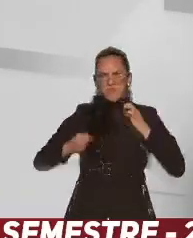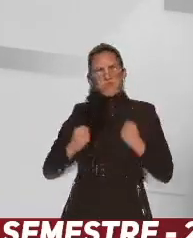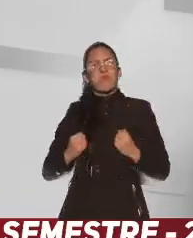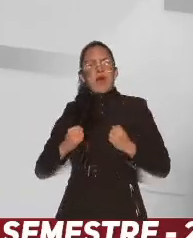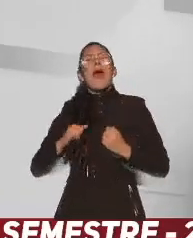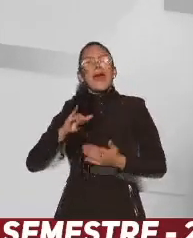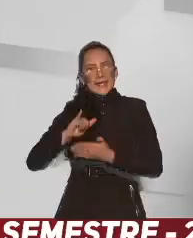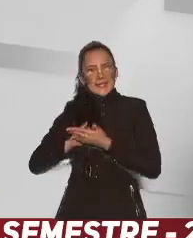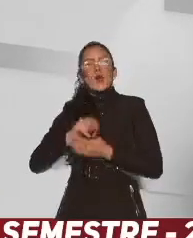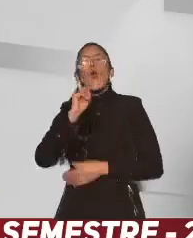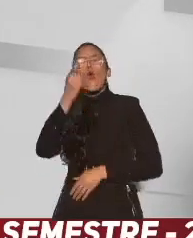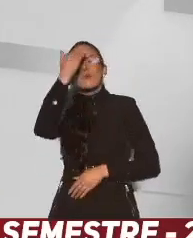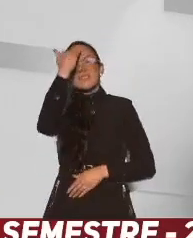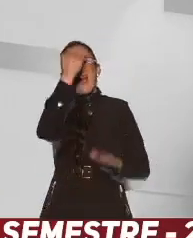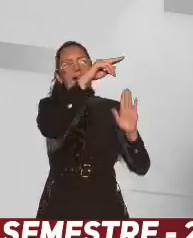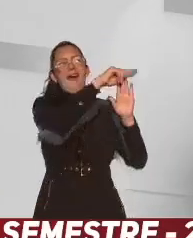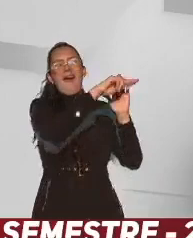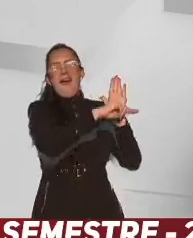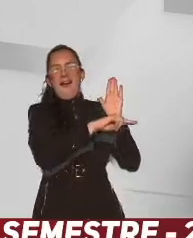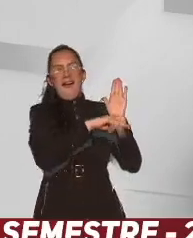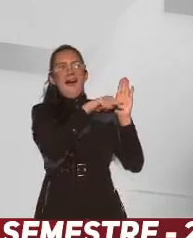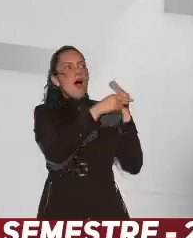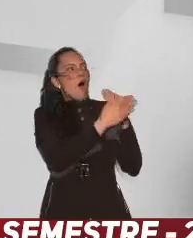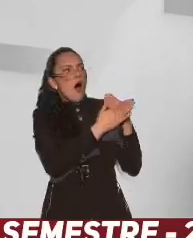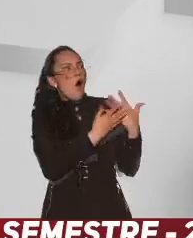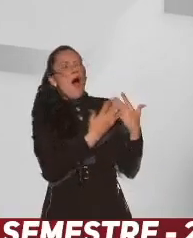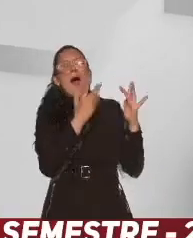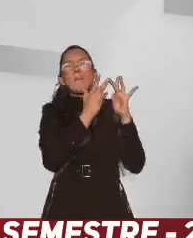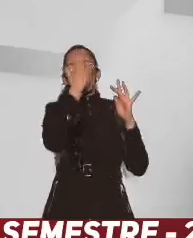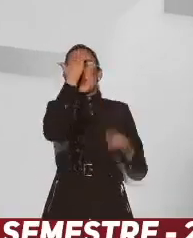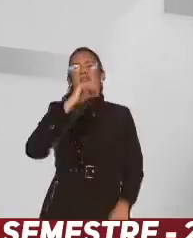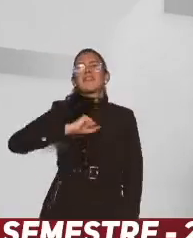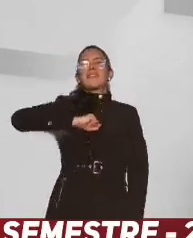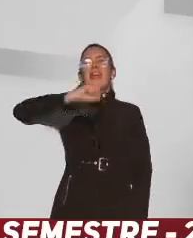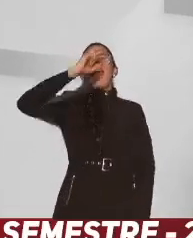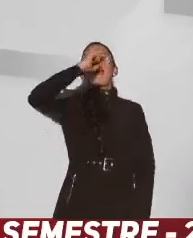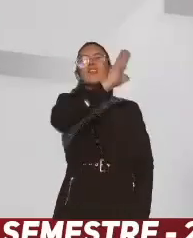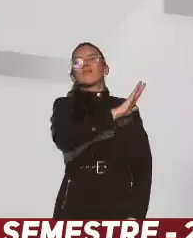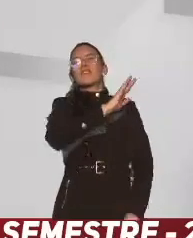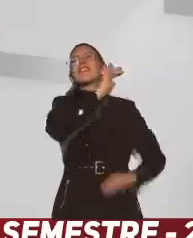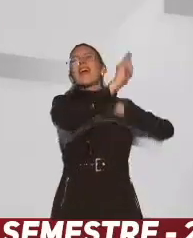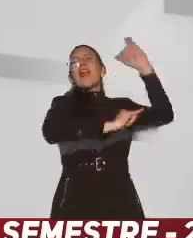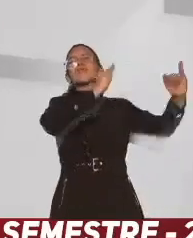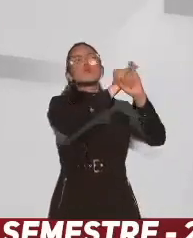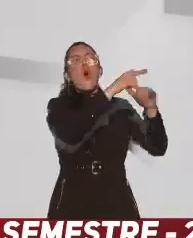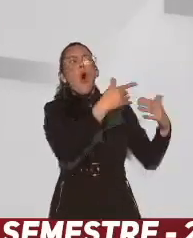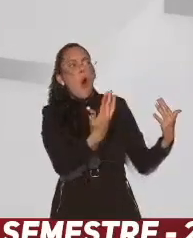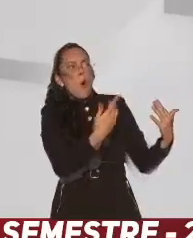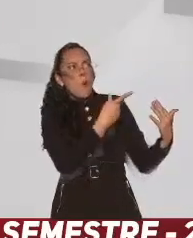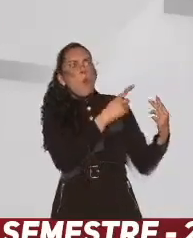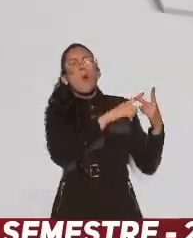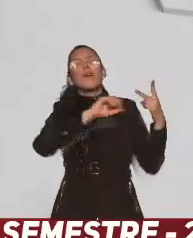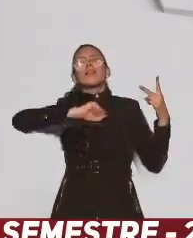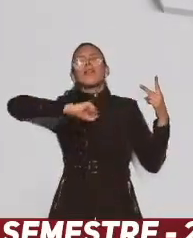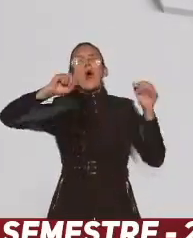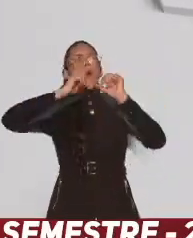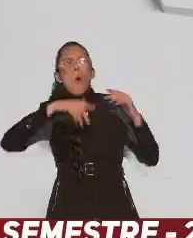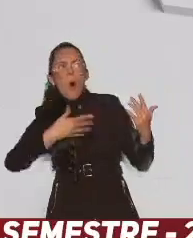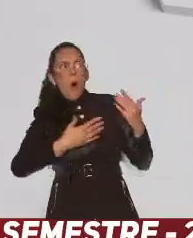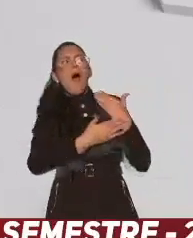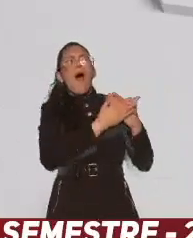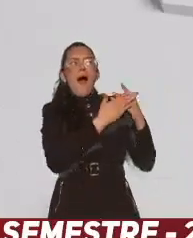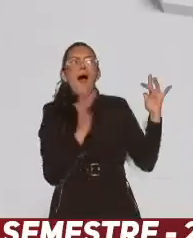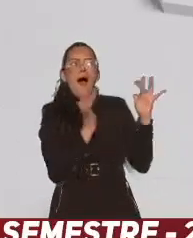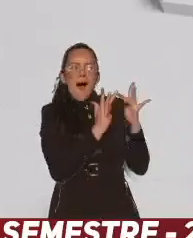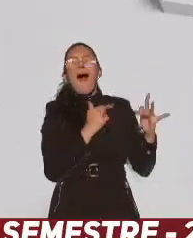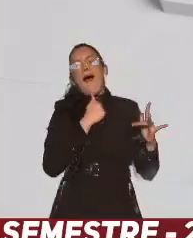establecidos en el acatamiento del derecho internacional humanitario y el respeto de los derechos humanos. Asimismo,